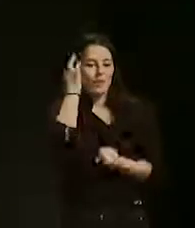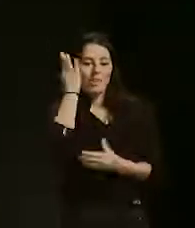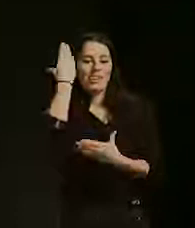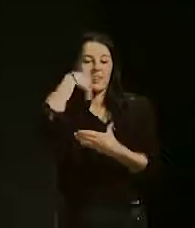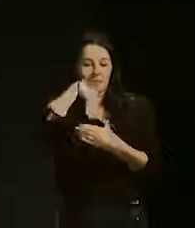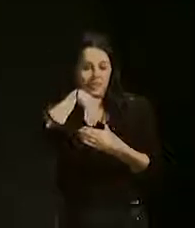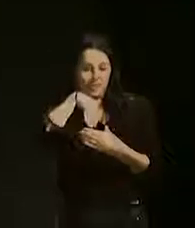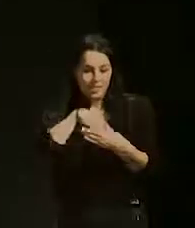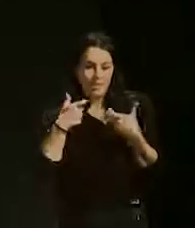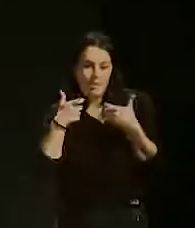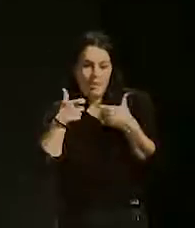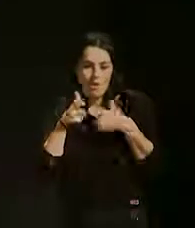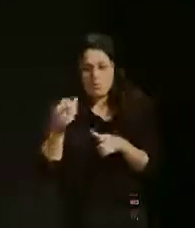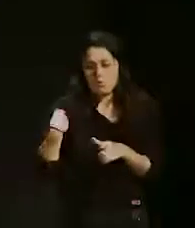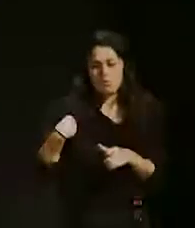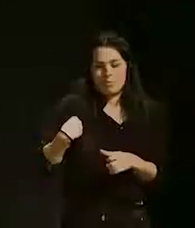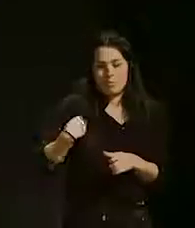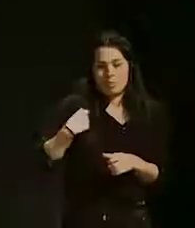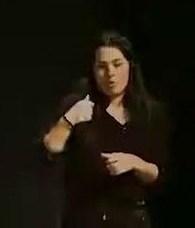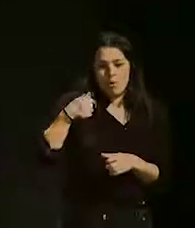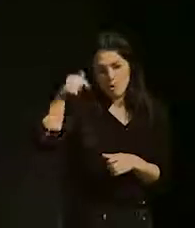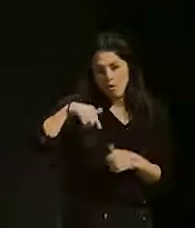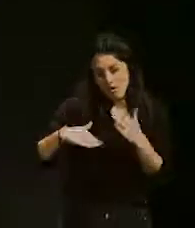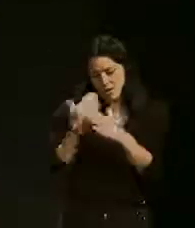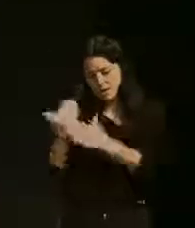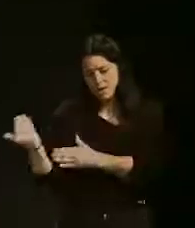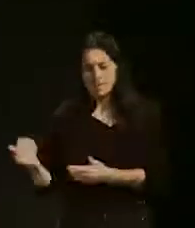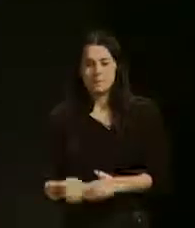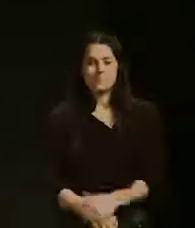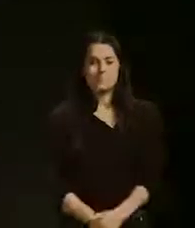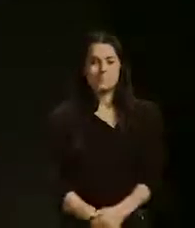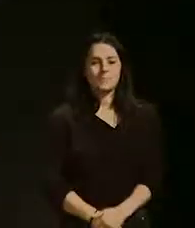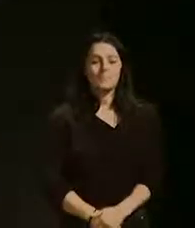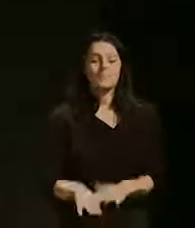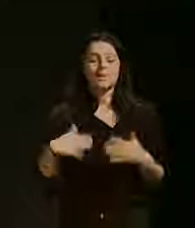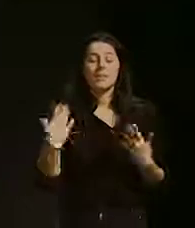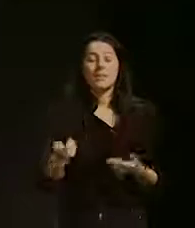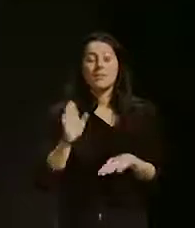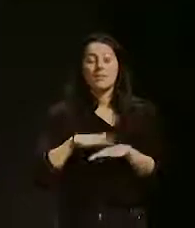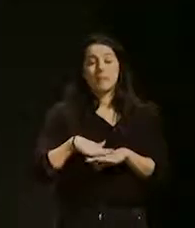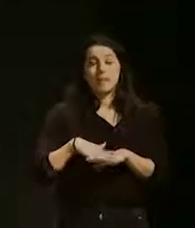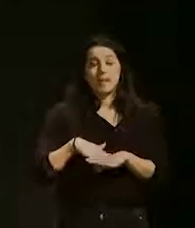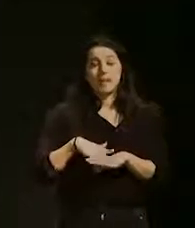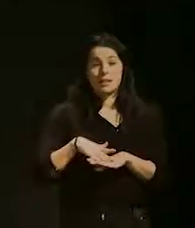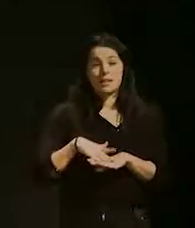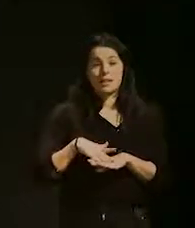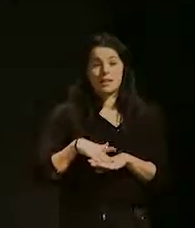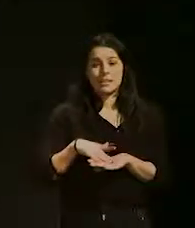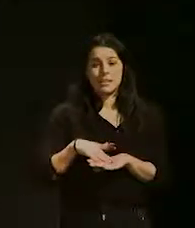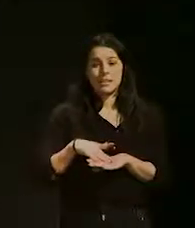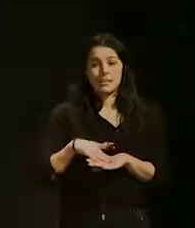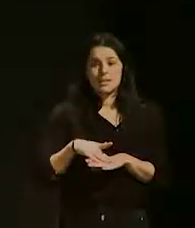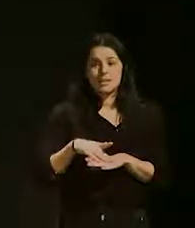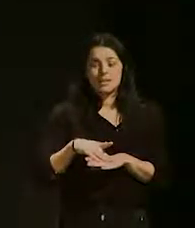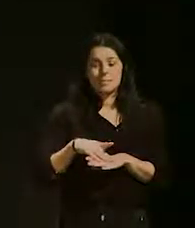dentro de este campo que tratamos en las jornadas. Entonces, para ser bastante,